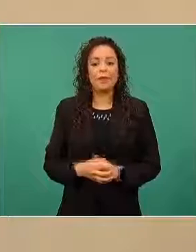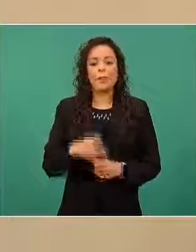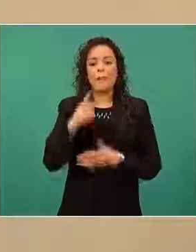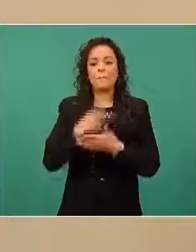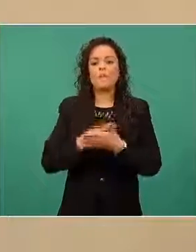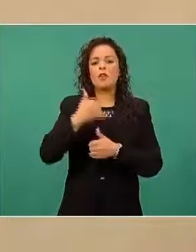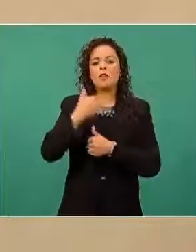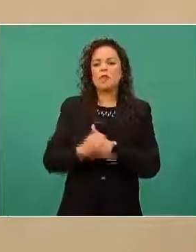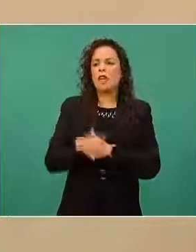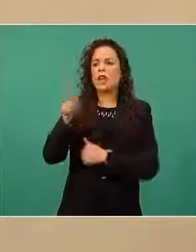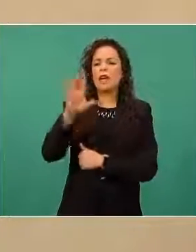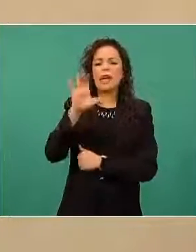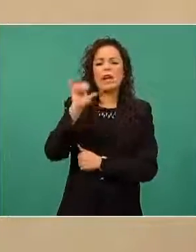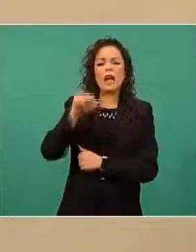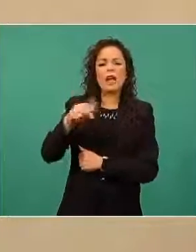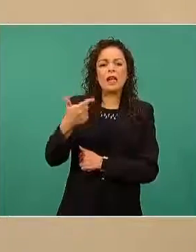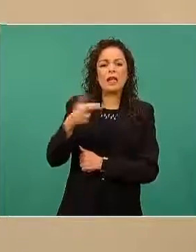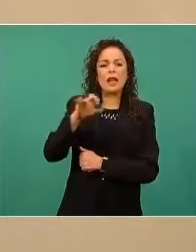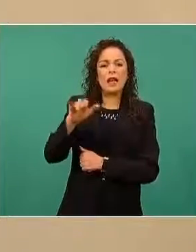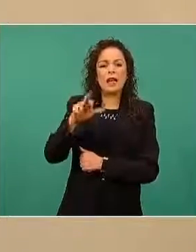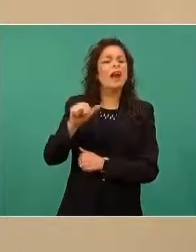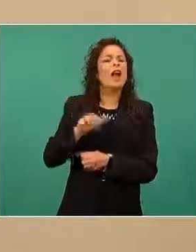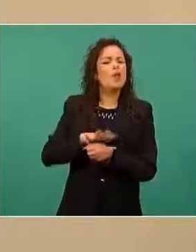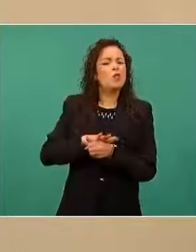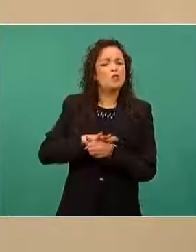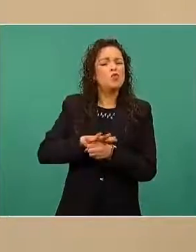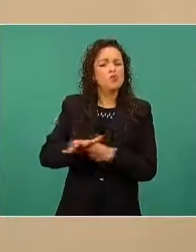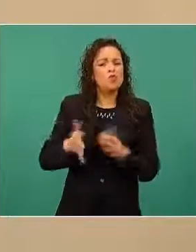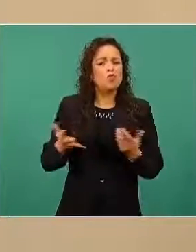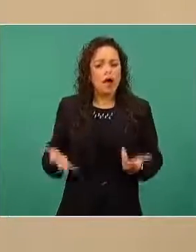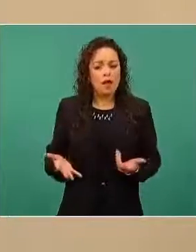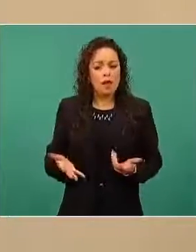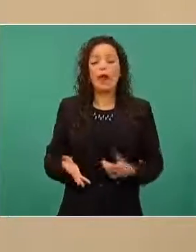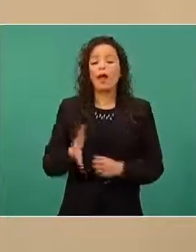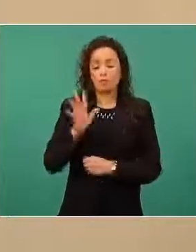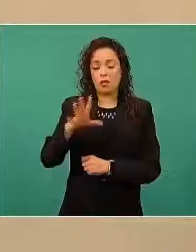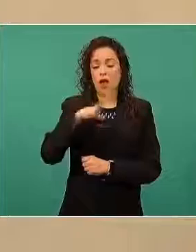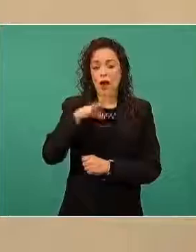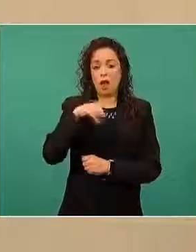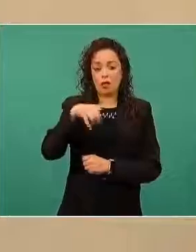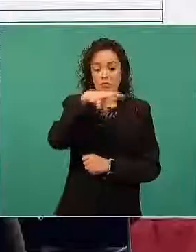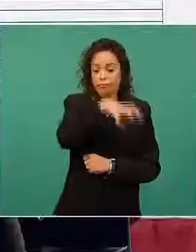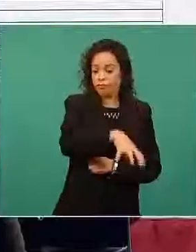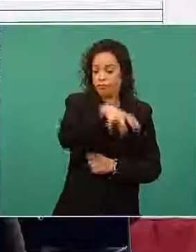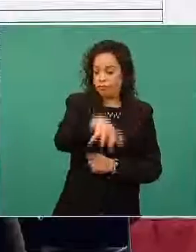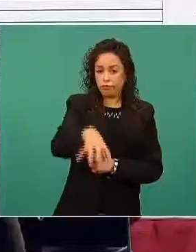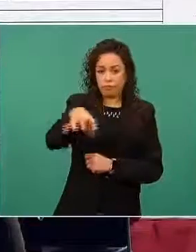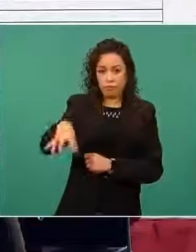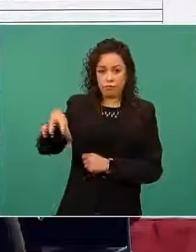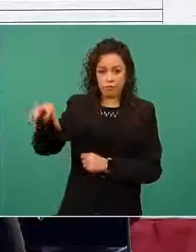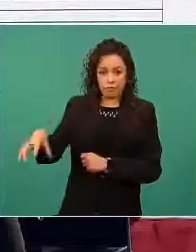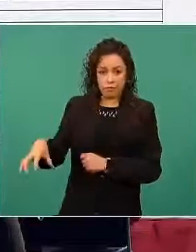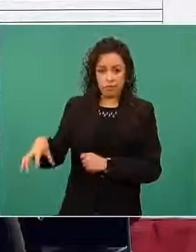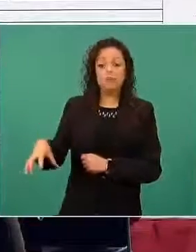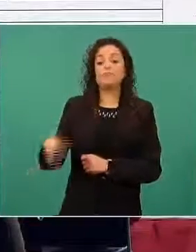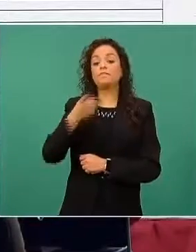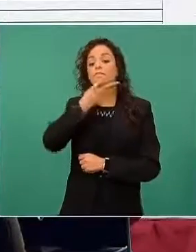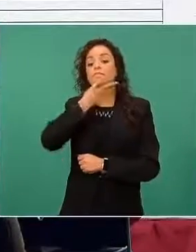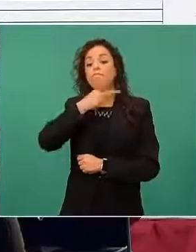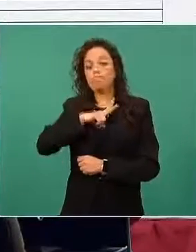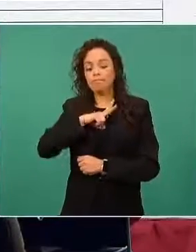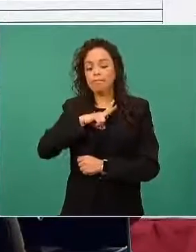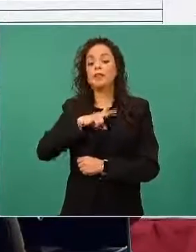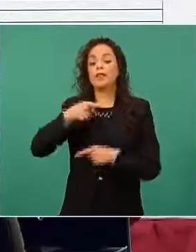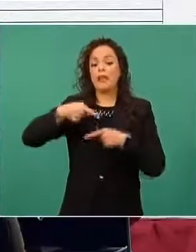de Cangrejera? Bueno, estas plantas ya las tiene el complejo petroquímico Cangrejera. Entró Petróleos Mexicanos ya